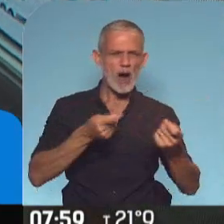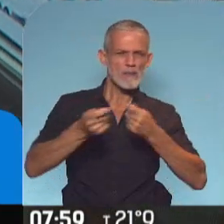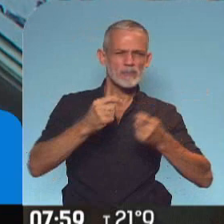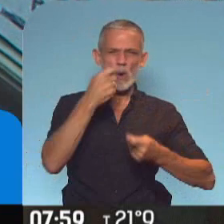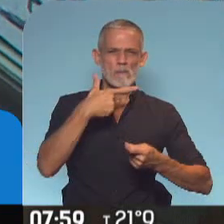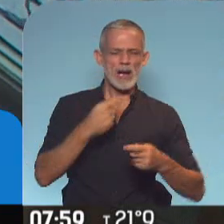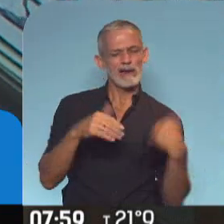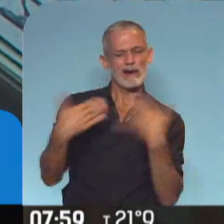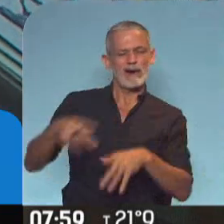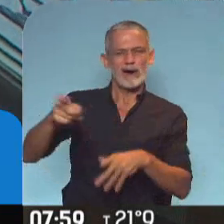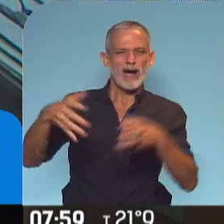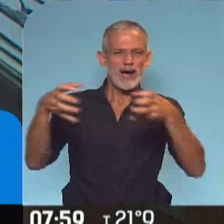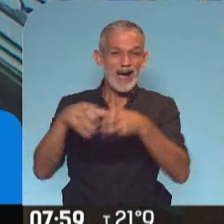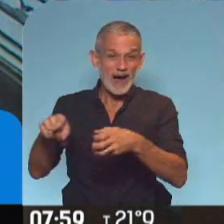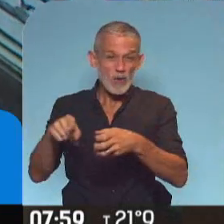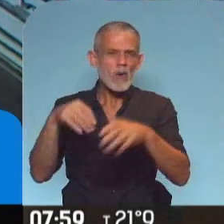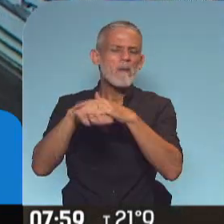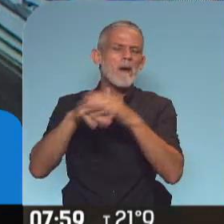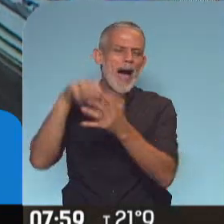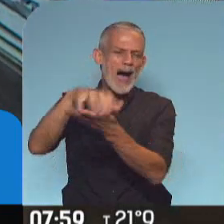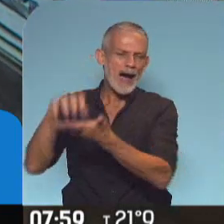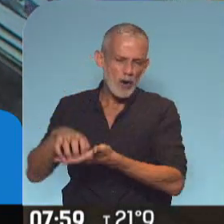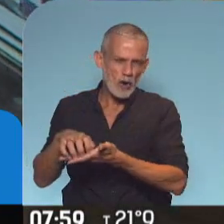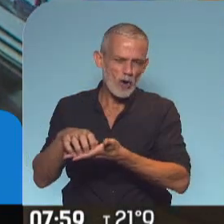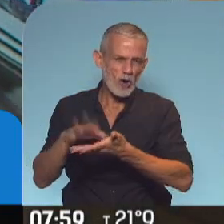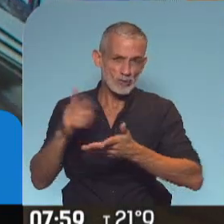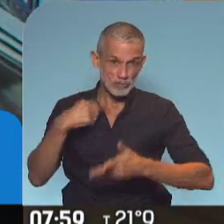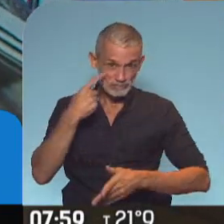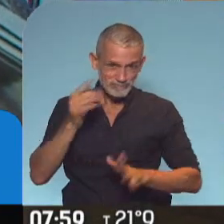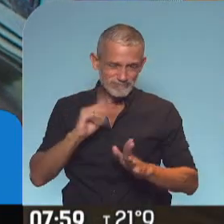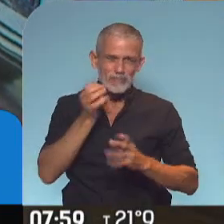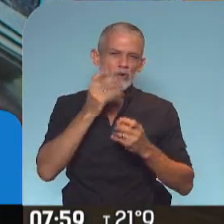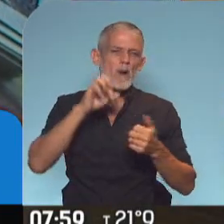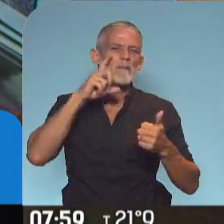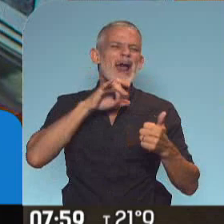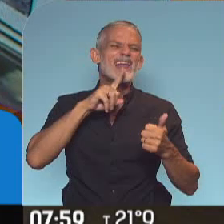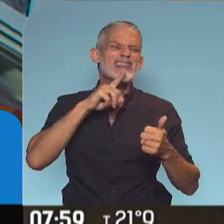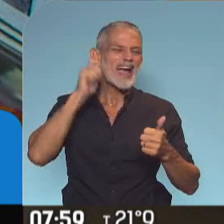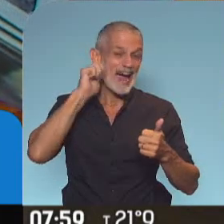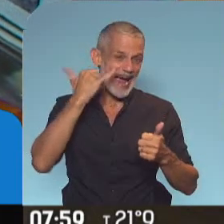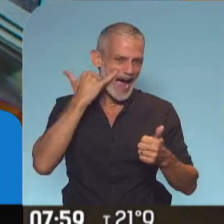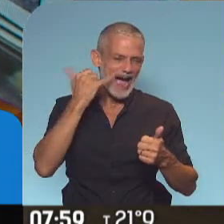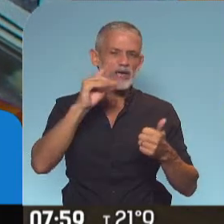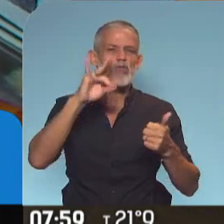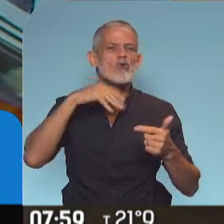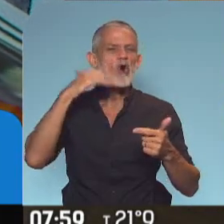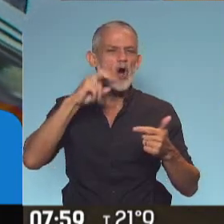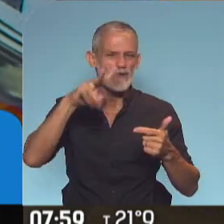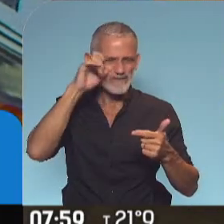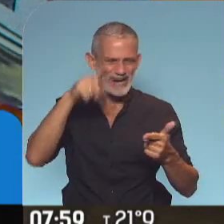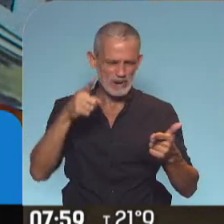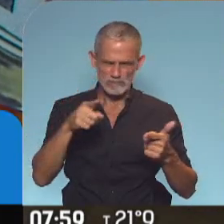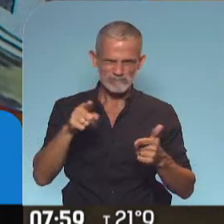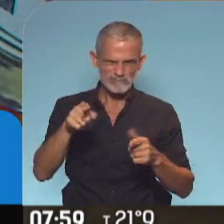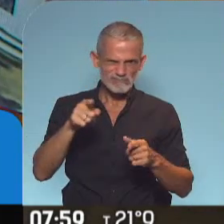de favorecer a un sector de bancos. Porque claro, cuando yo veo las declaraciones de Pratgay, de Duhovne, digo, perdón, Pratgay fue funcionario del